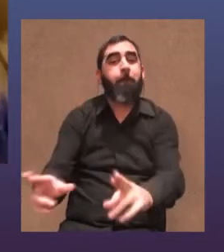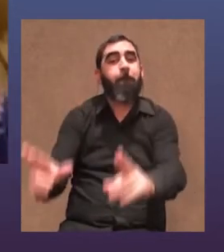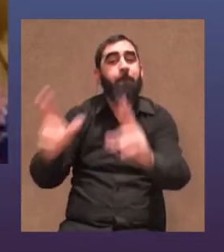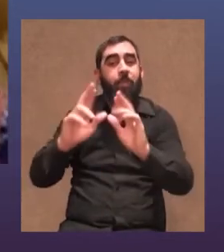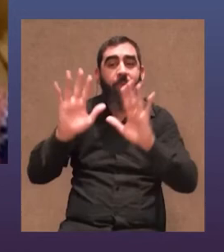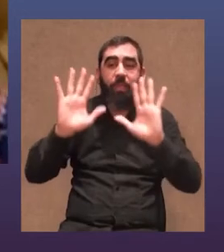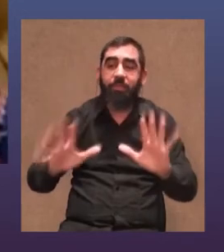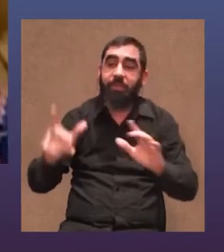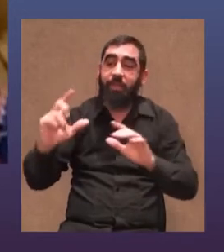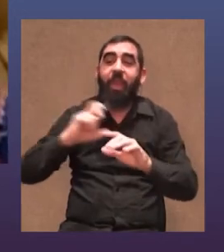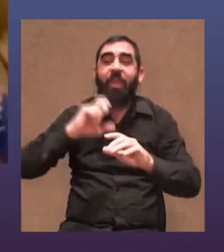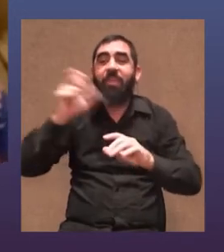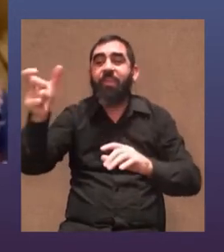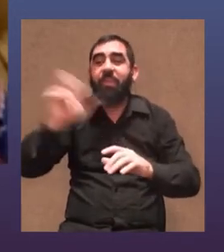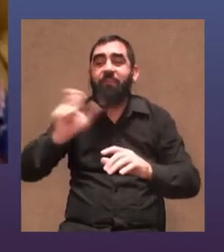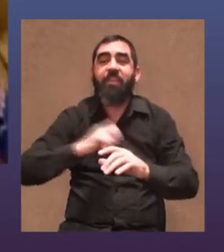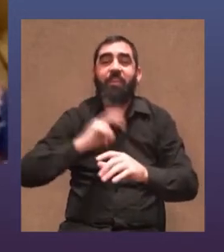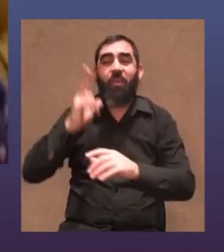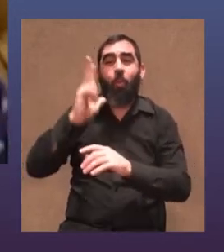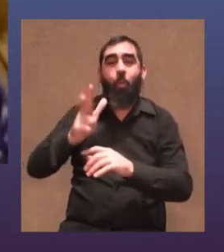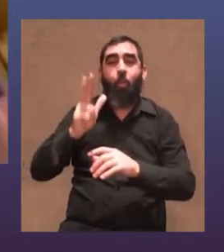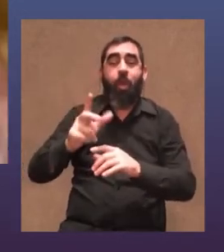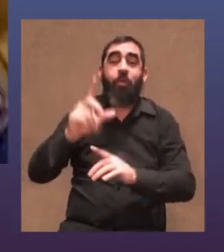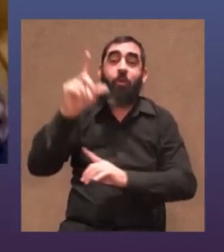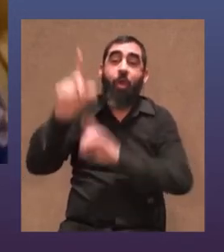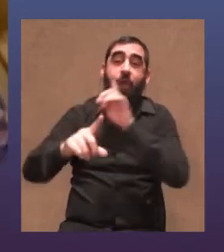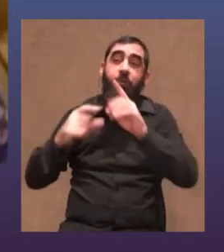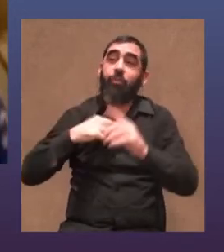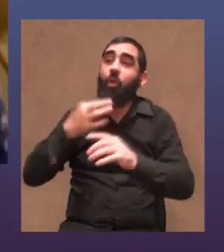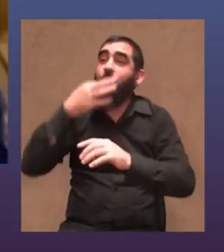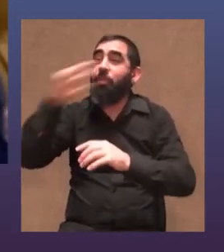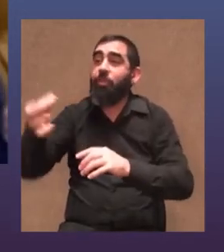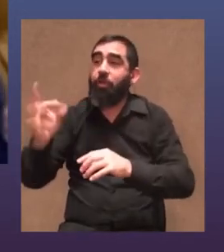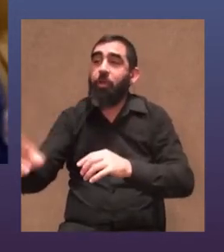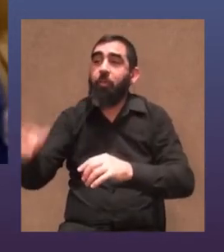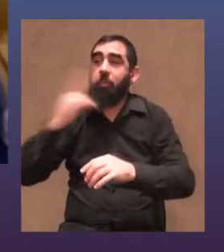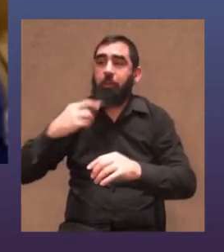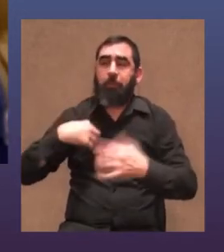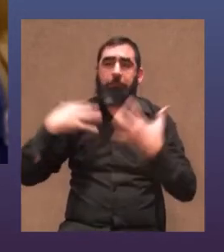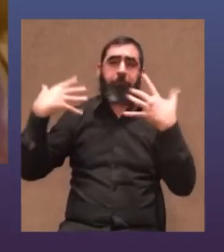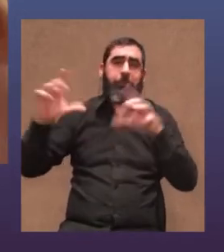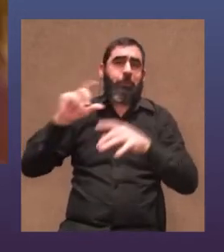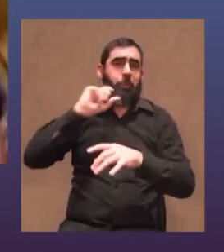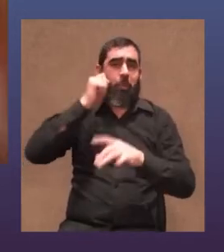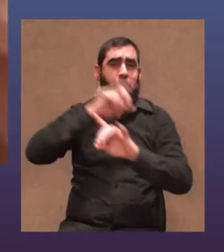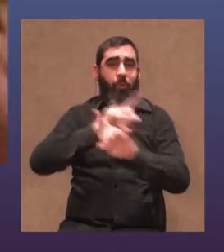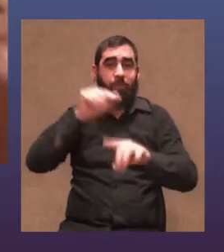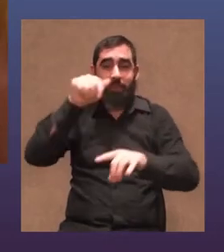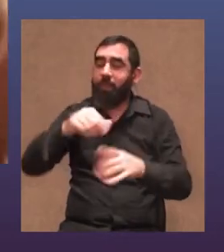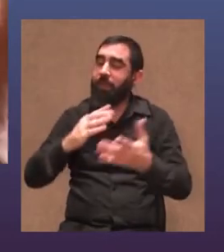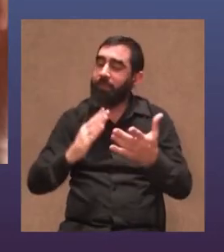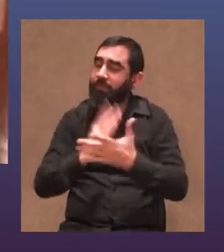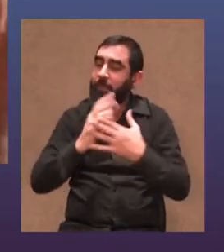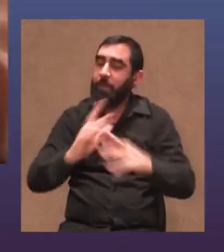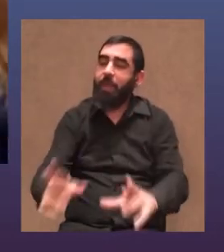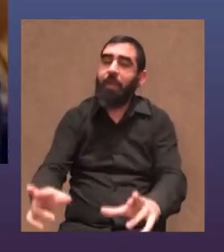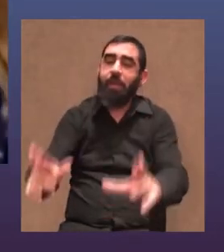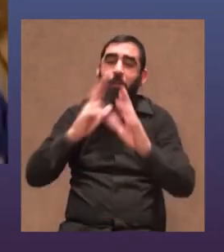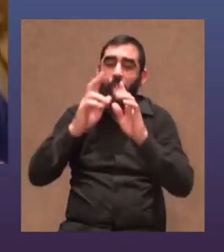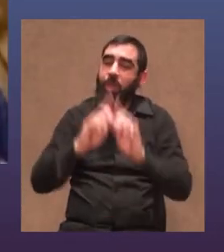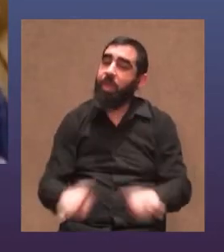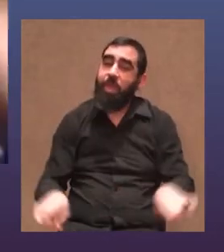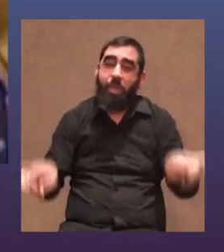Esa es la diferencia con los seres humanos, que a veces uno le dice una cosa y te dicen algo que es completamente distinto. Acá es el único